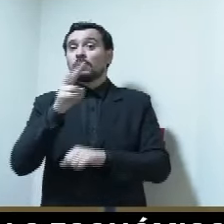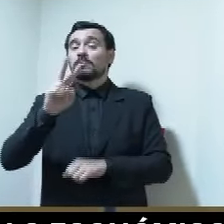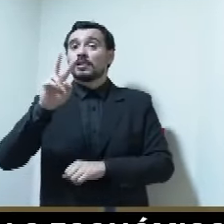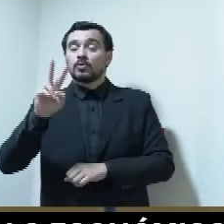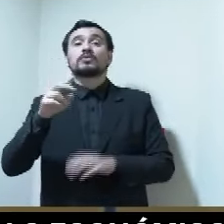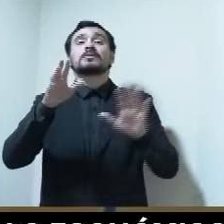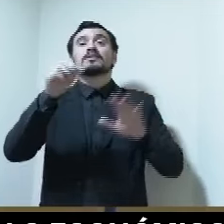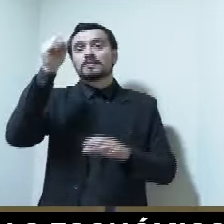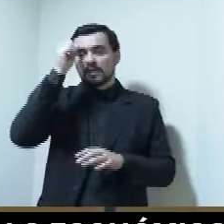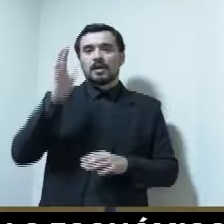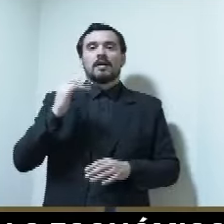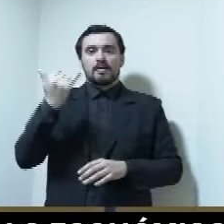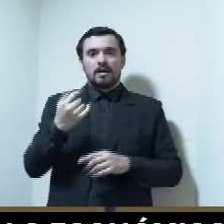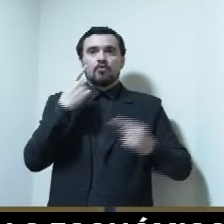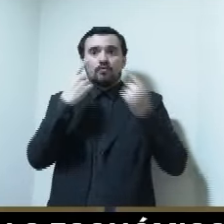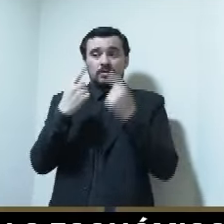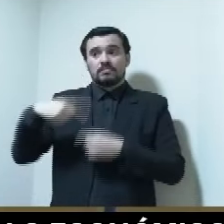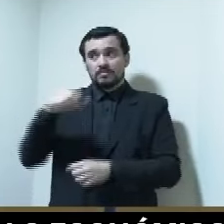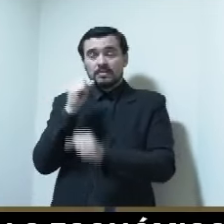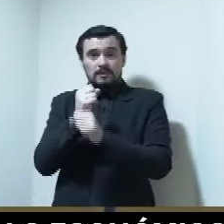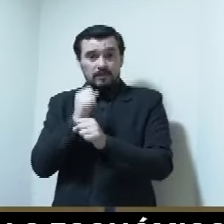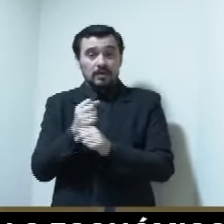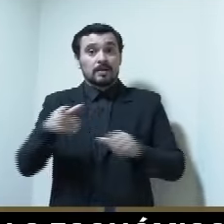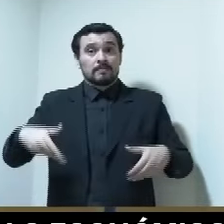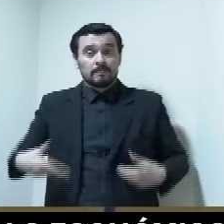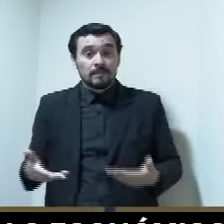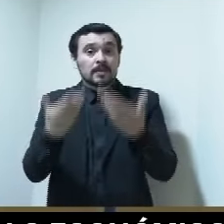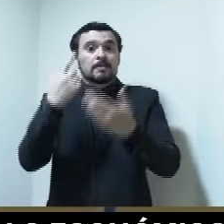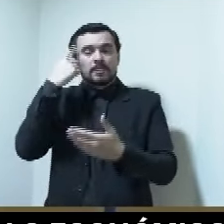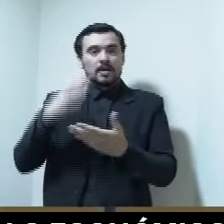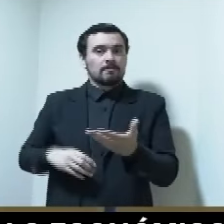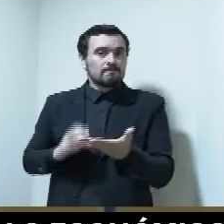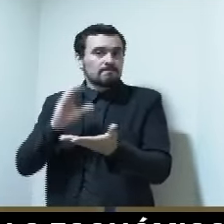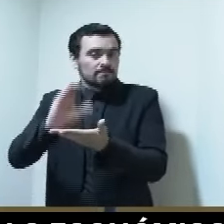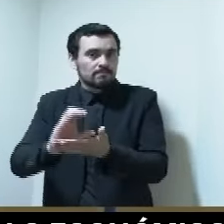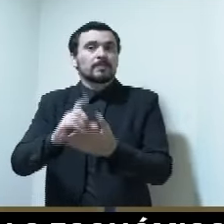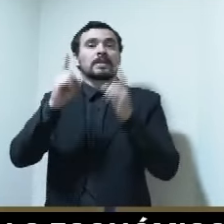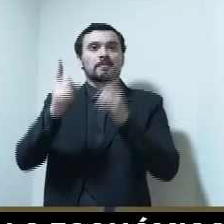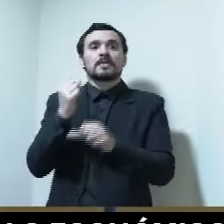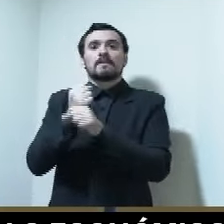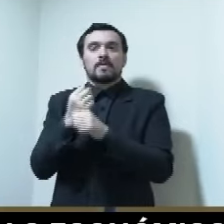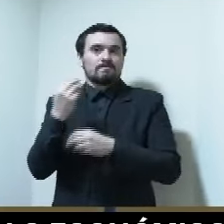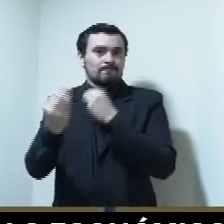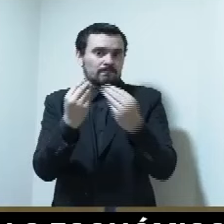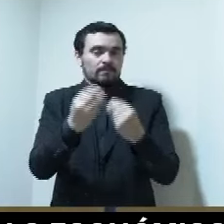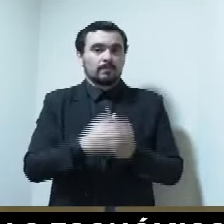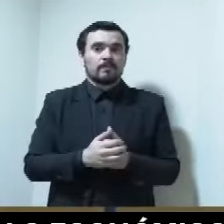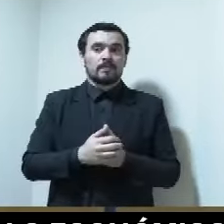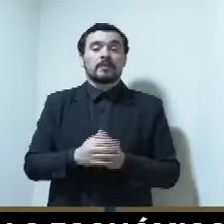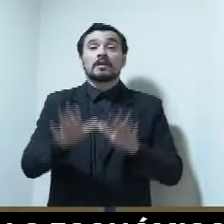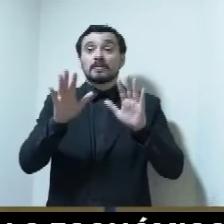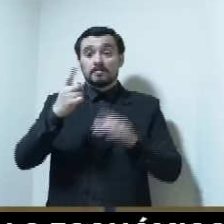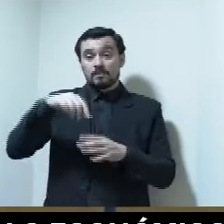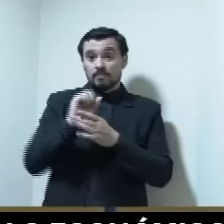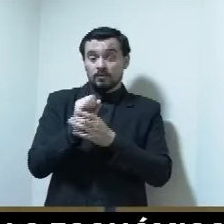Esto refleja la confianza en nuestra gestión y ha incentivado la inversión y la generación de empleo en el país. Estos esfuerzos